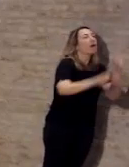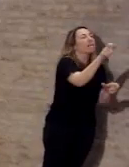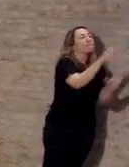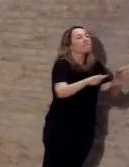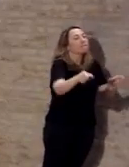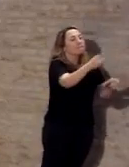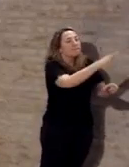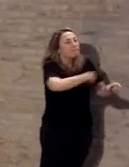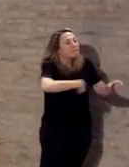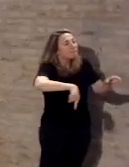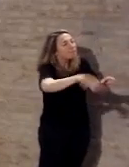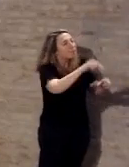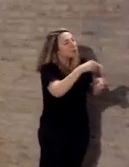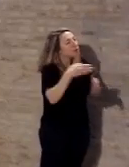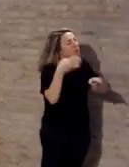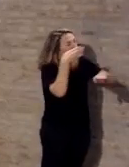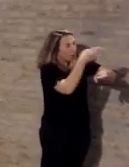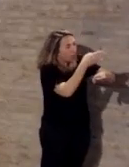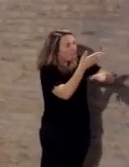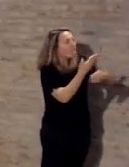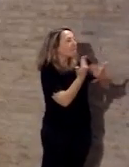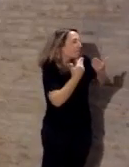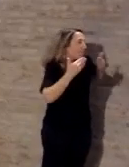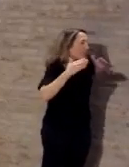comoos un poquito